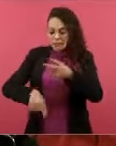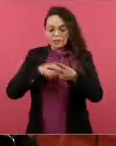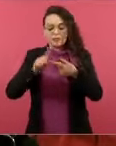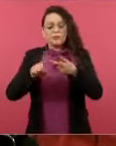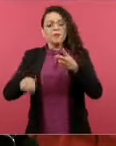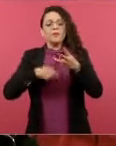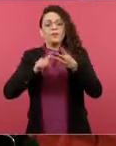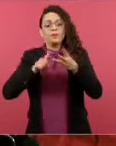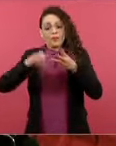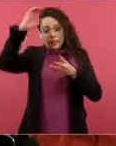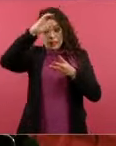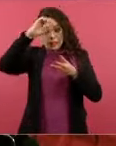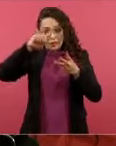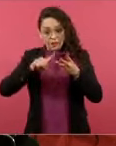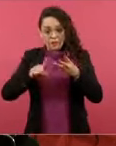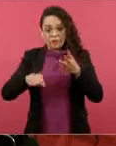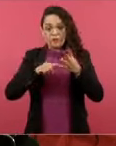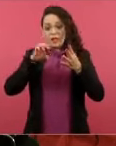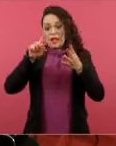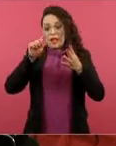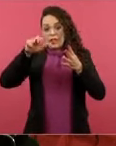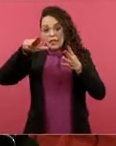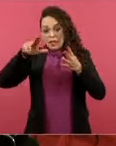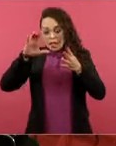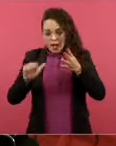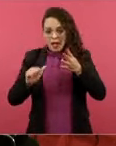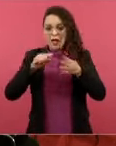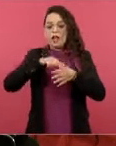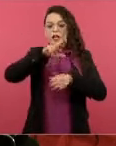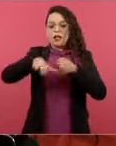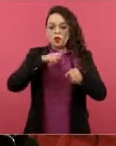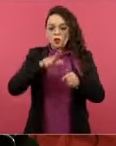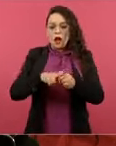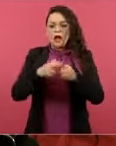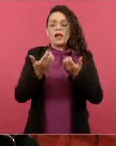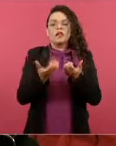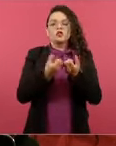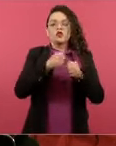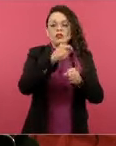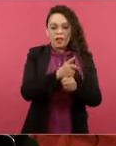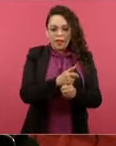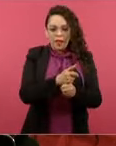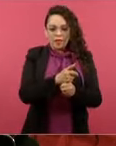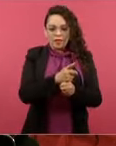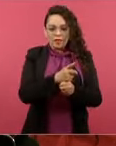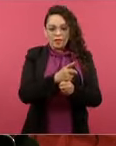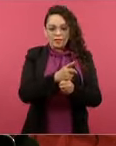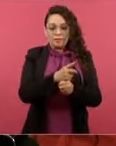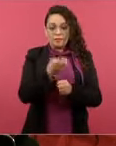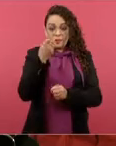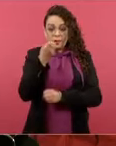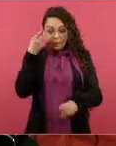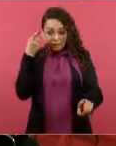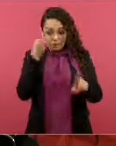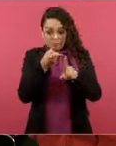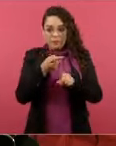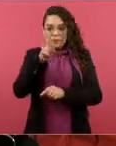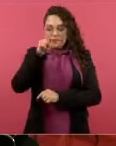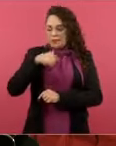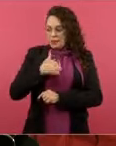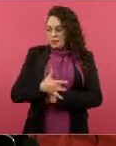ética, naturaleza y sociedades, y de lo humano y lo comunitario. Particularmente a este campo formativo me llena de